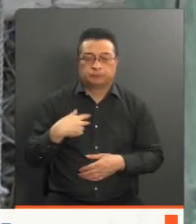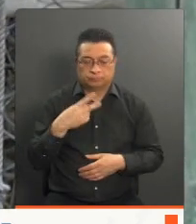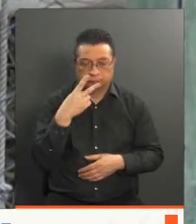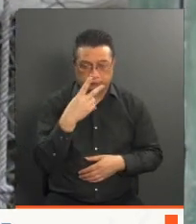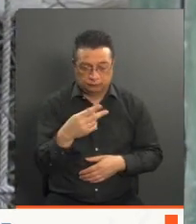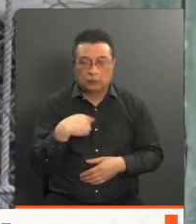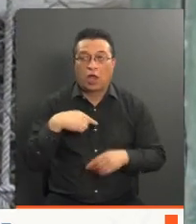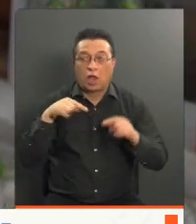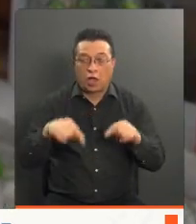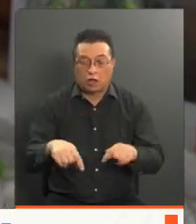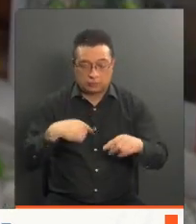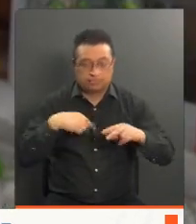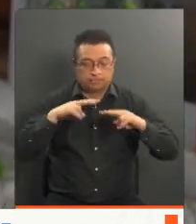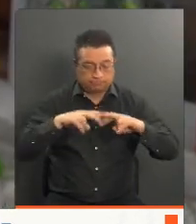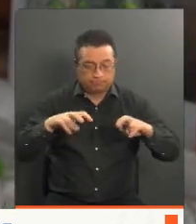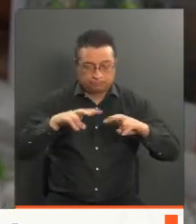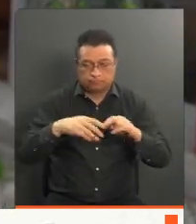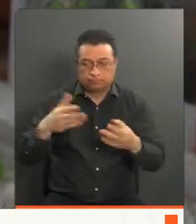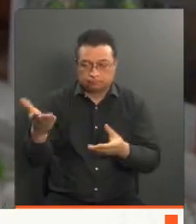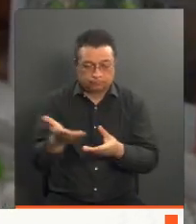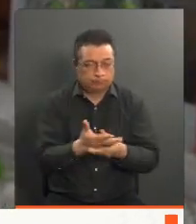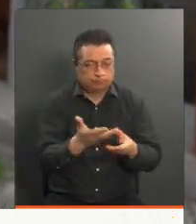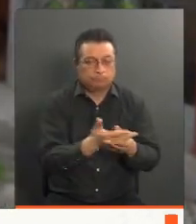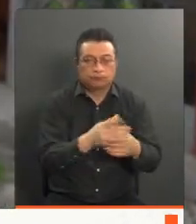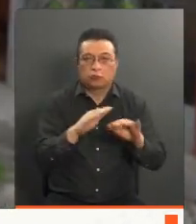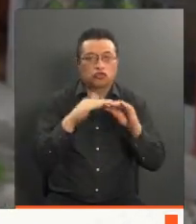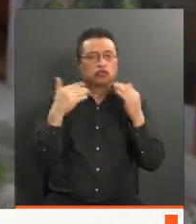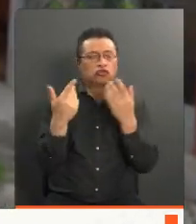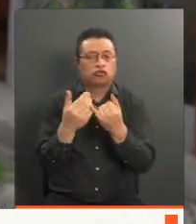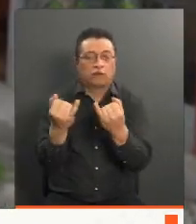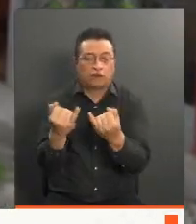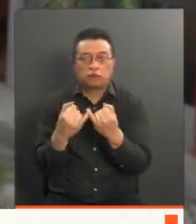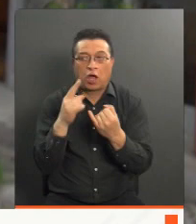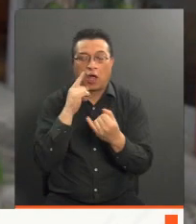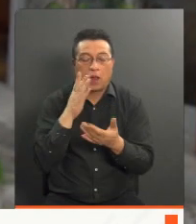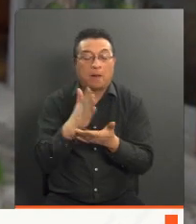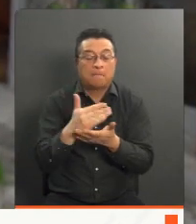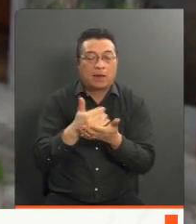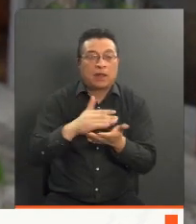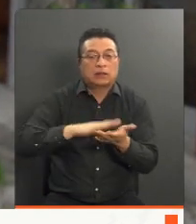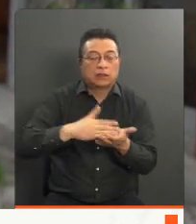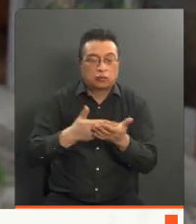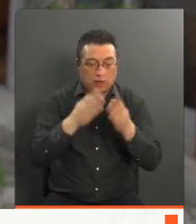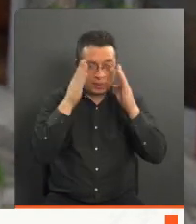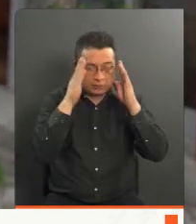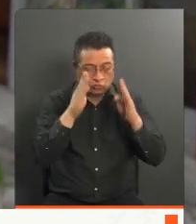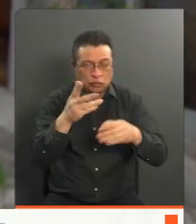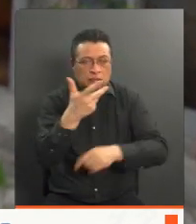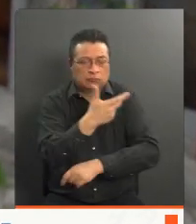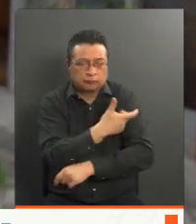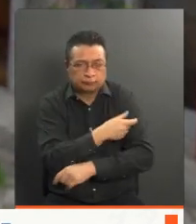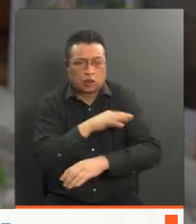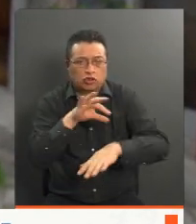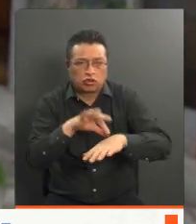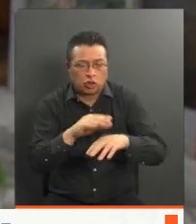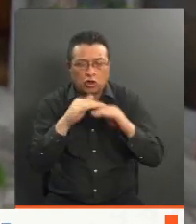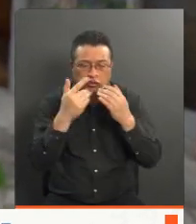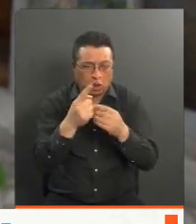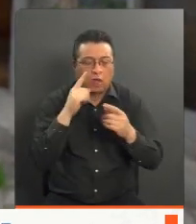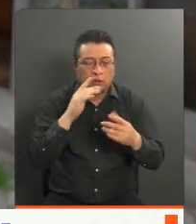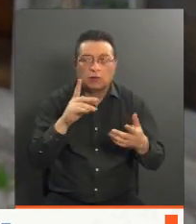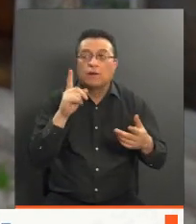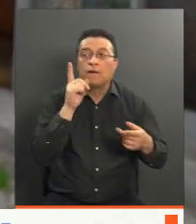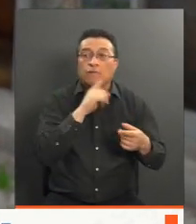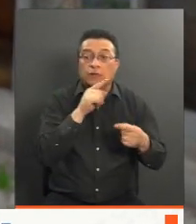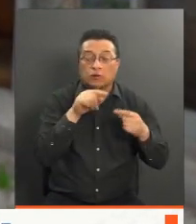este momento es recopilando antecedentes de toda la información que ayer esperen sanitario de atención veterinaria y en lo que dice culminar con una